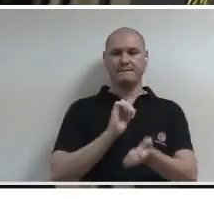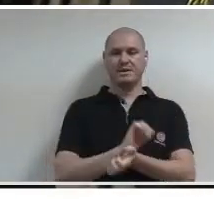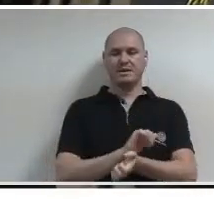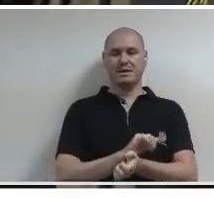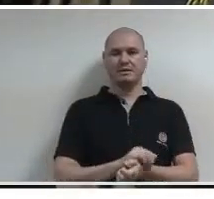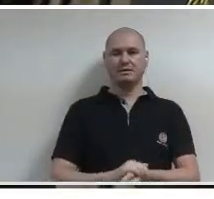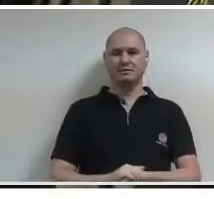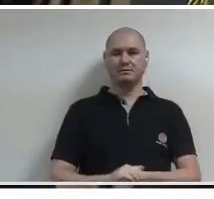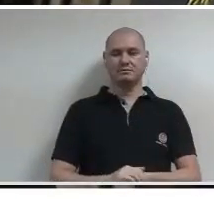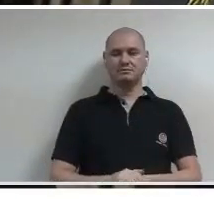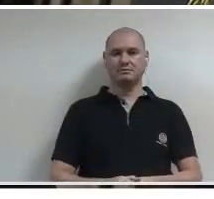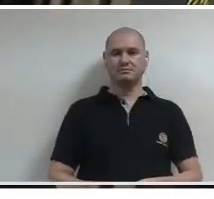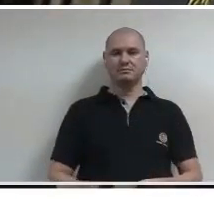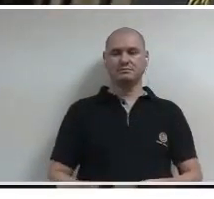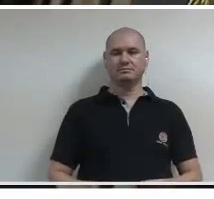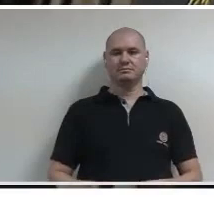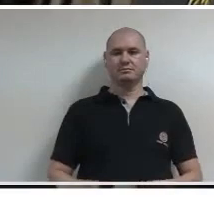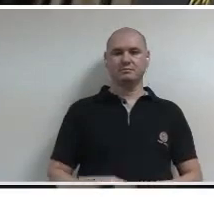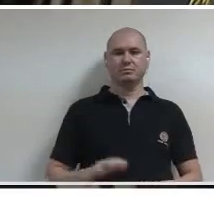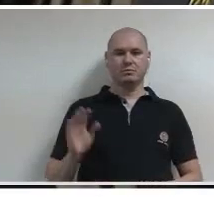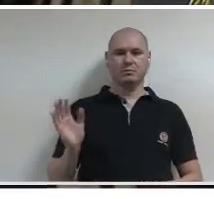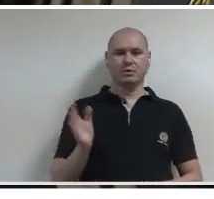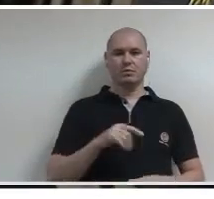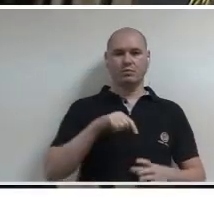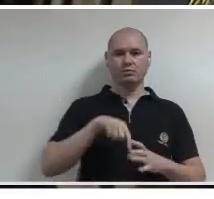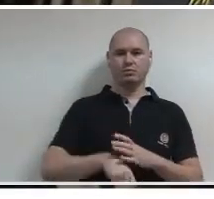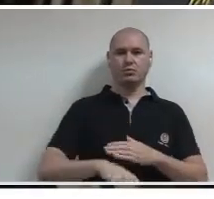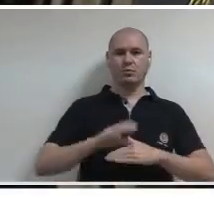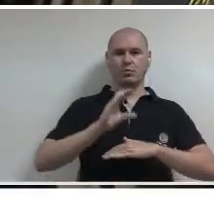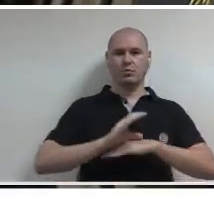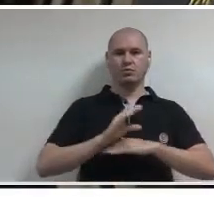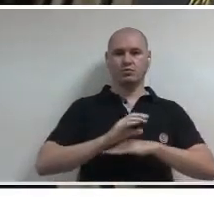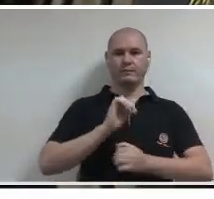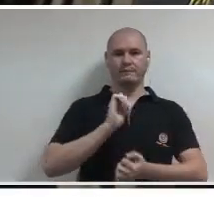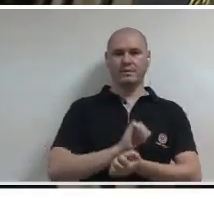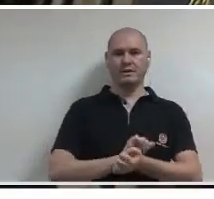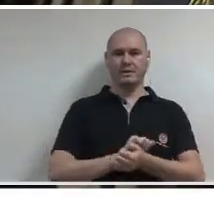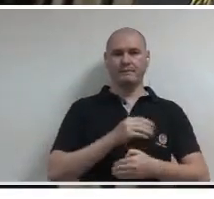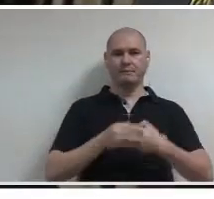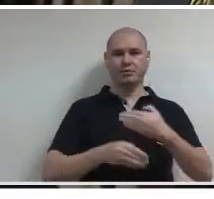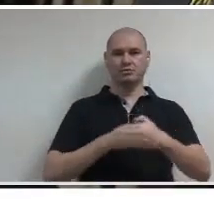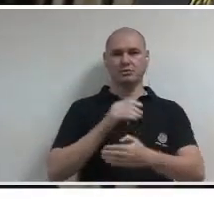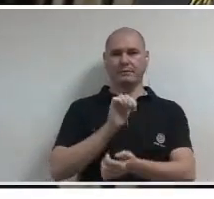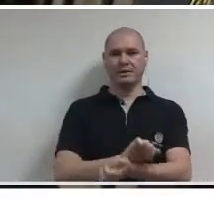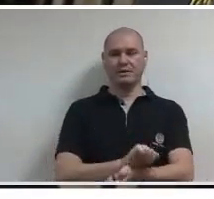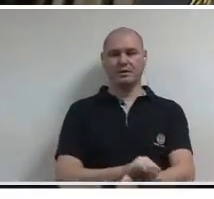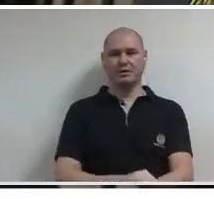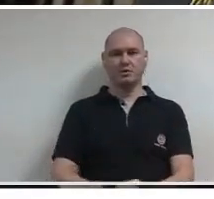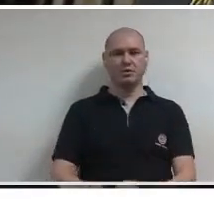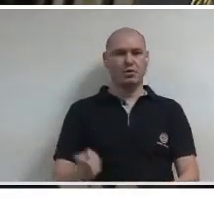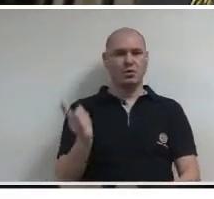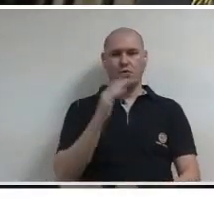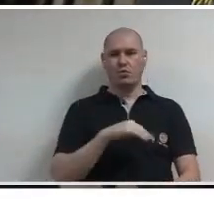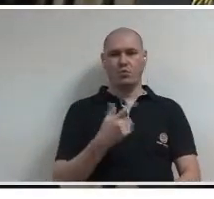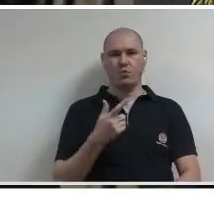Especialización Ciencia Penal pe. 2013, pe. UPA lleva cursos a diplomado área jurídica de